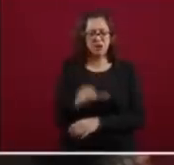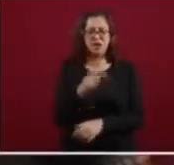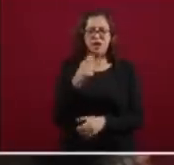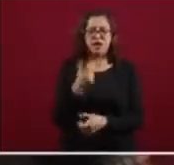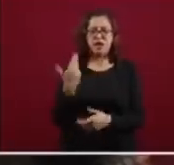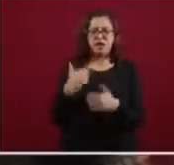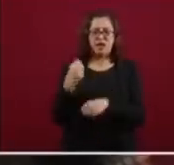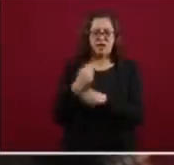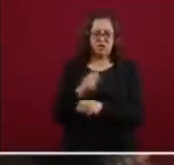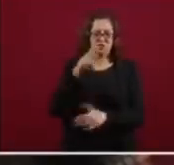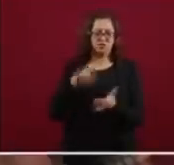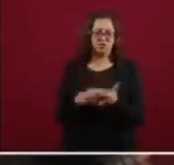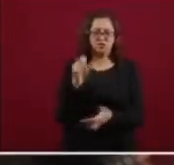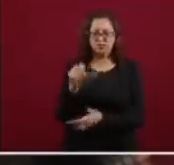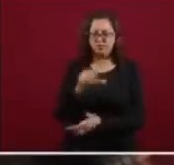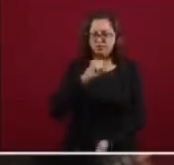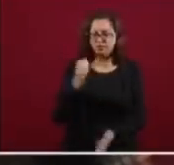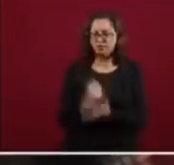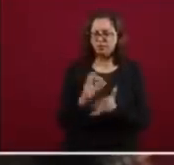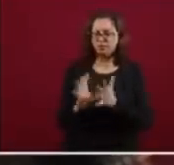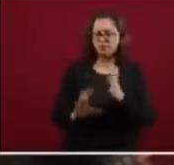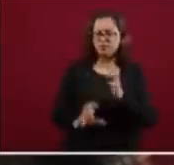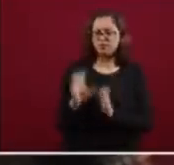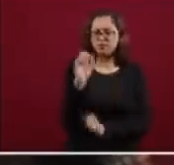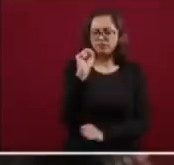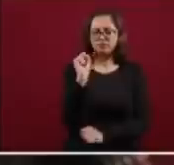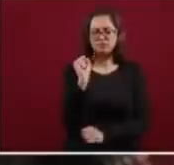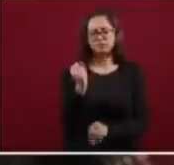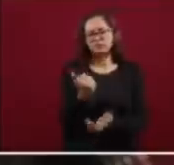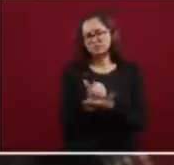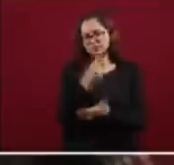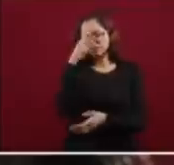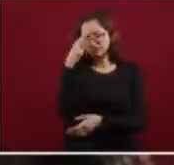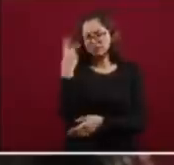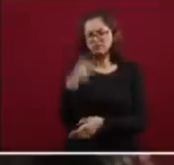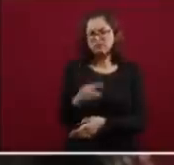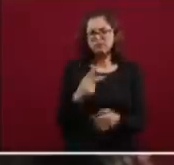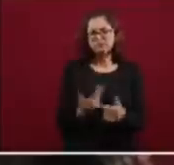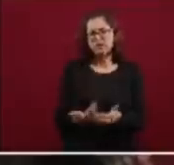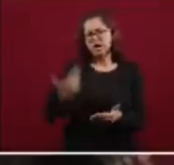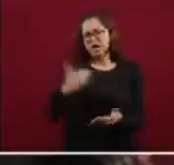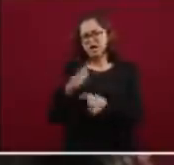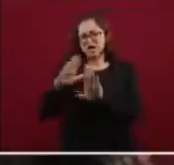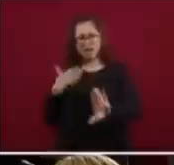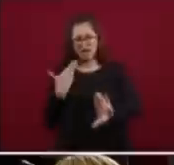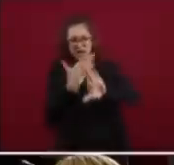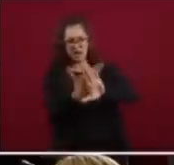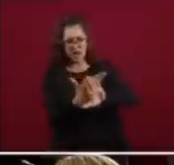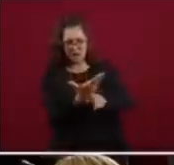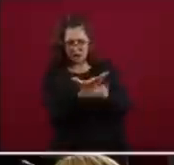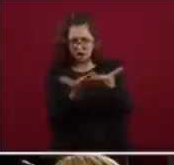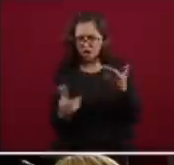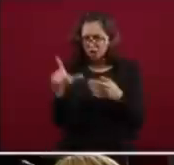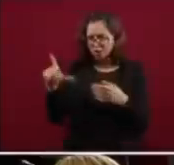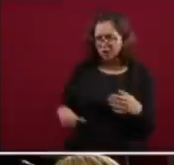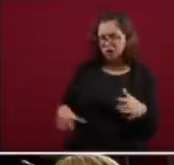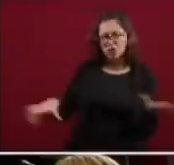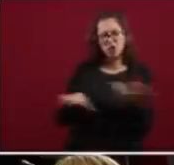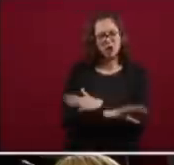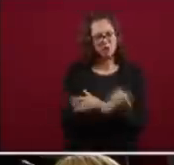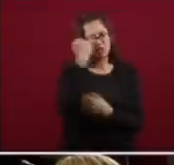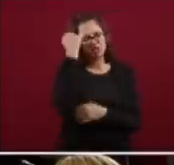2000 la nueva constitución de la ciudad de méxico es decir de cuando eran oposición a cuando son gobierno cambiaron